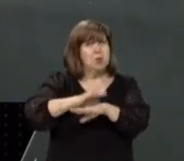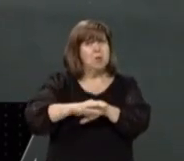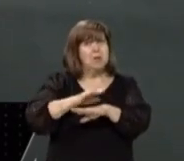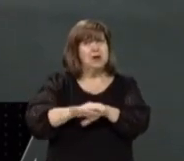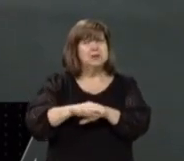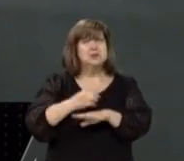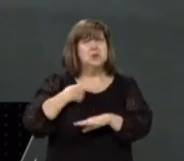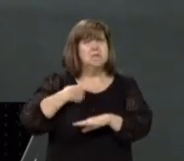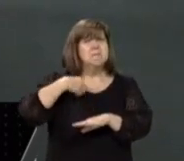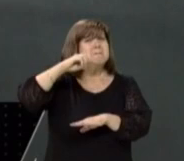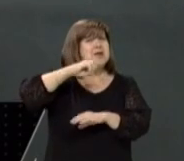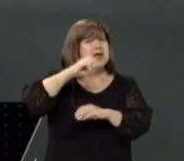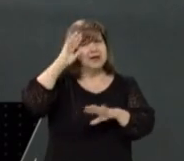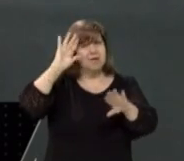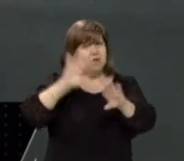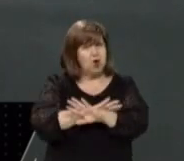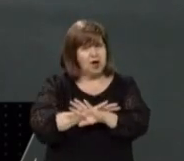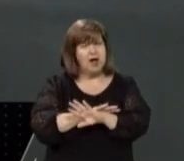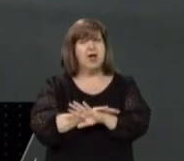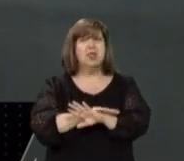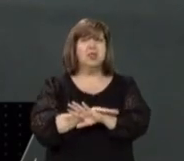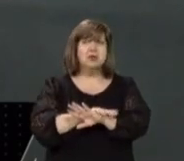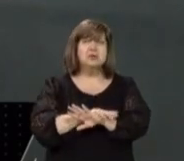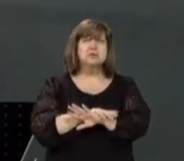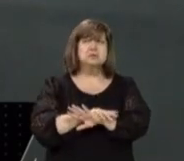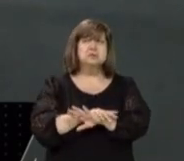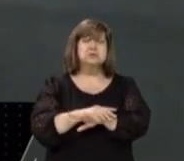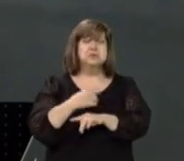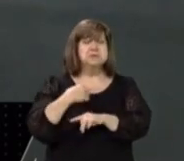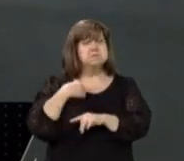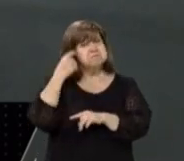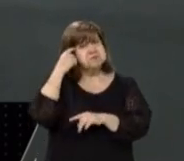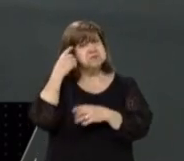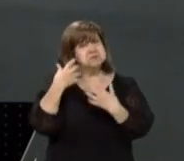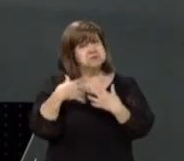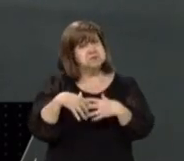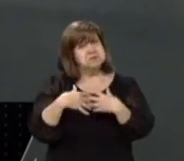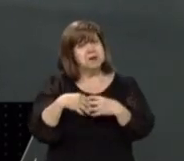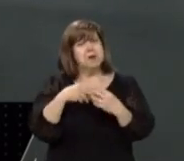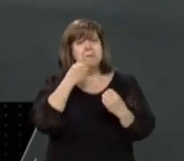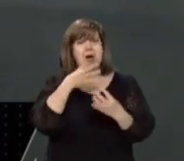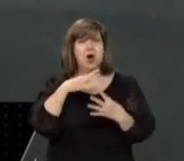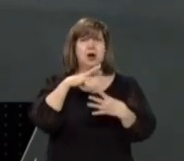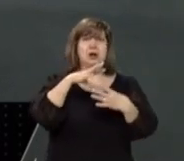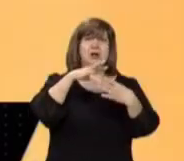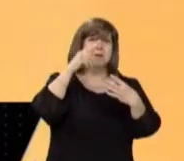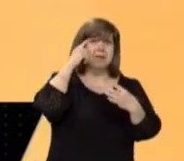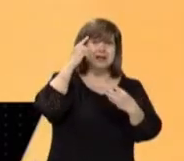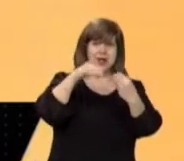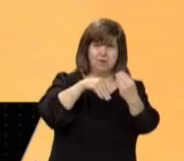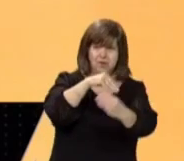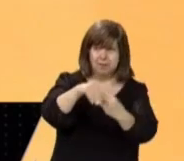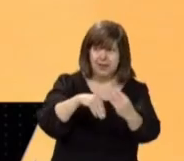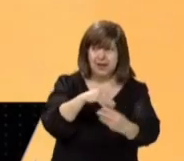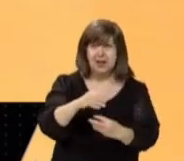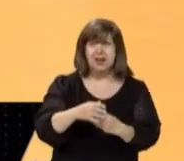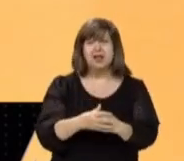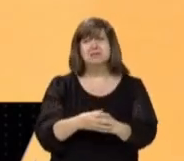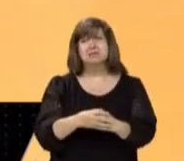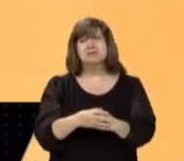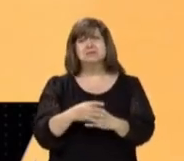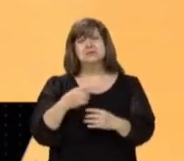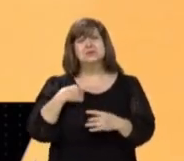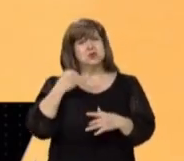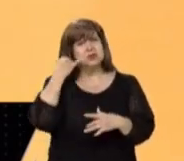estuvo mal, pero que el tiempo que voy a estar acá lo pude aprovechar. Tengo